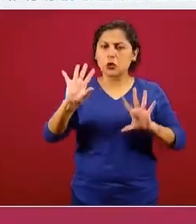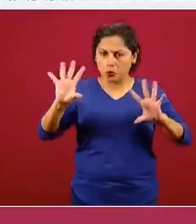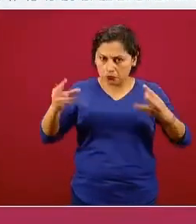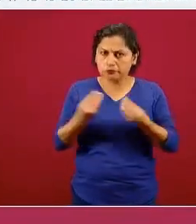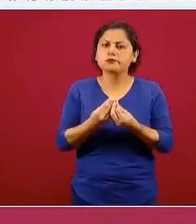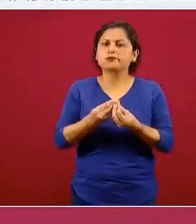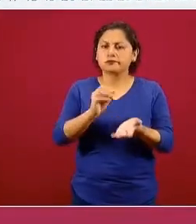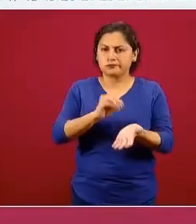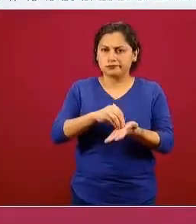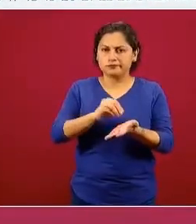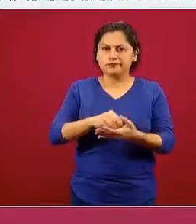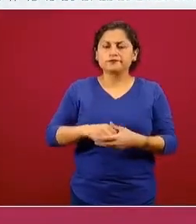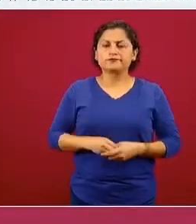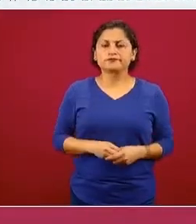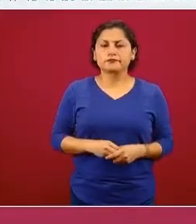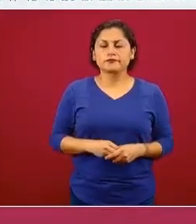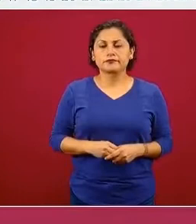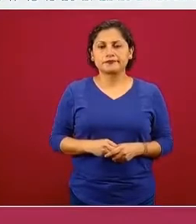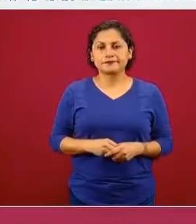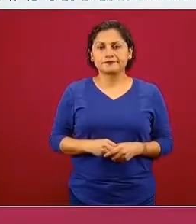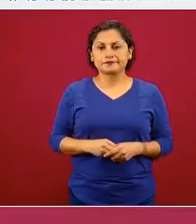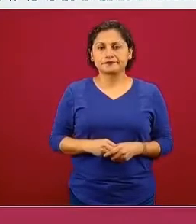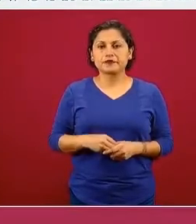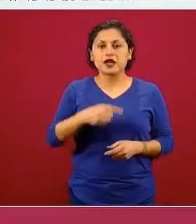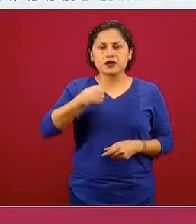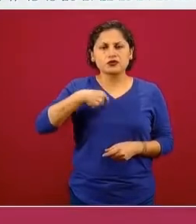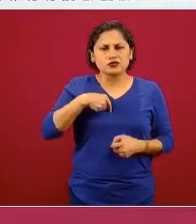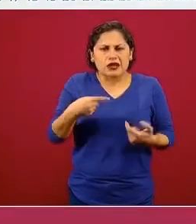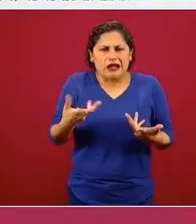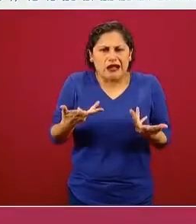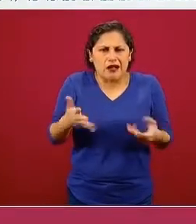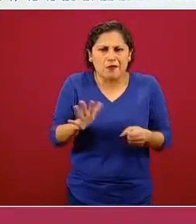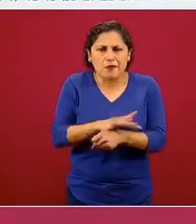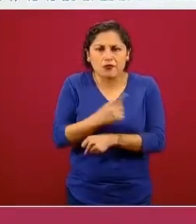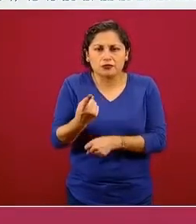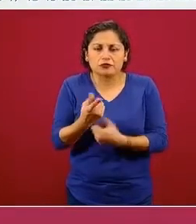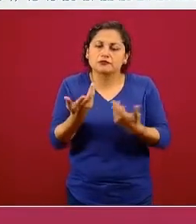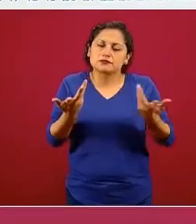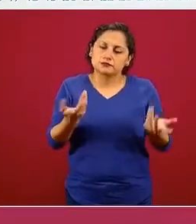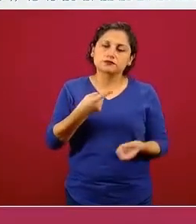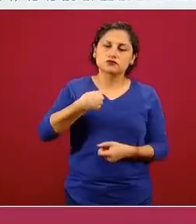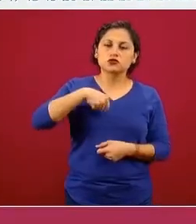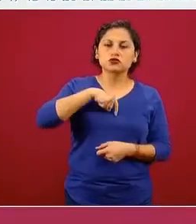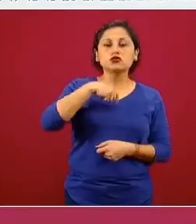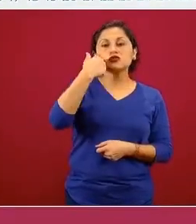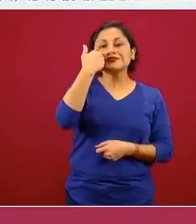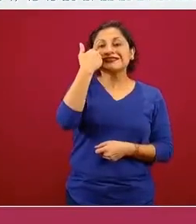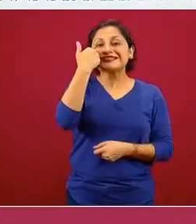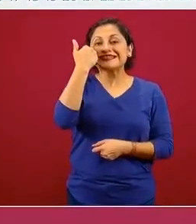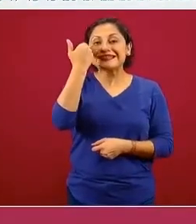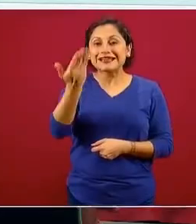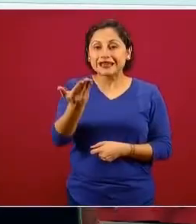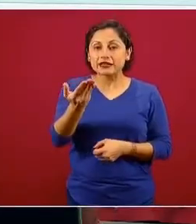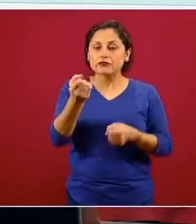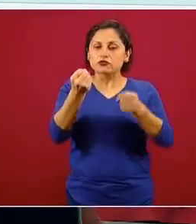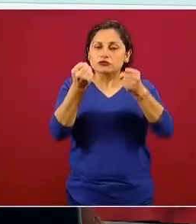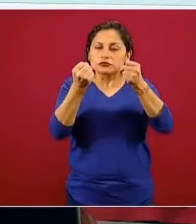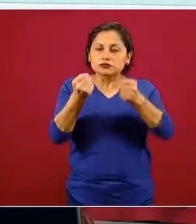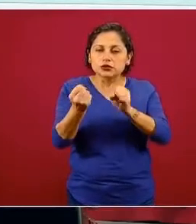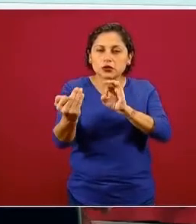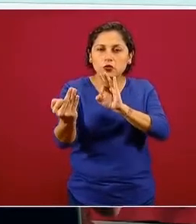positivos. ¿Por qué lo hacemos? Porque queremos tener la medida más sensible de lo que podría